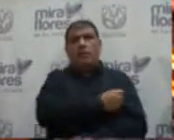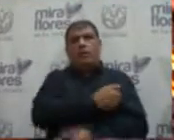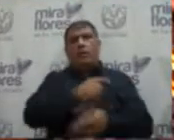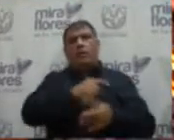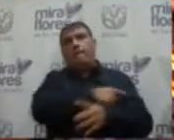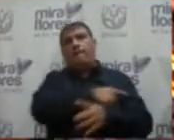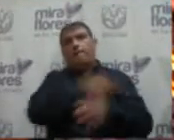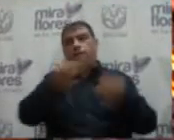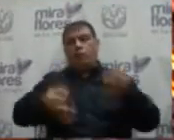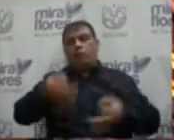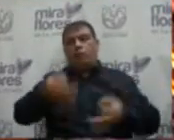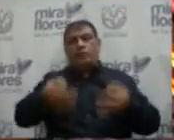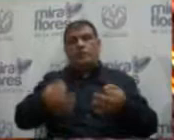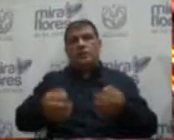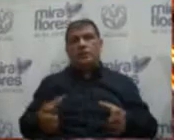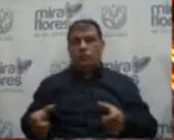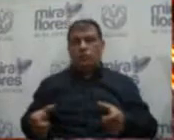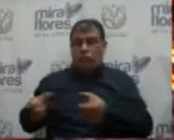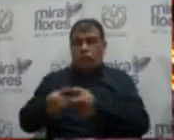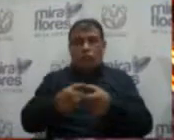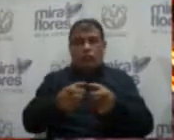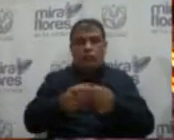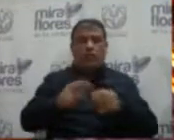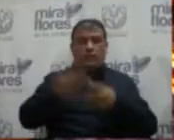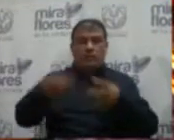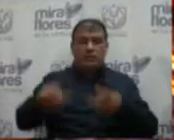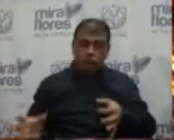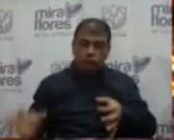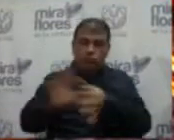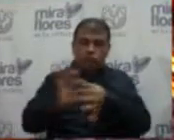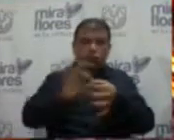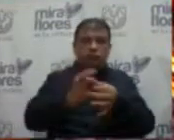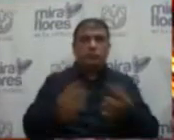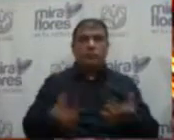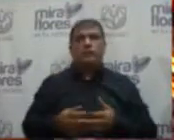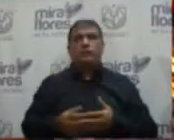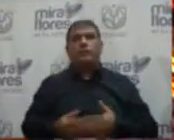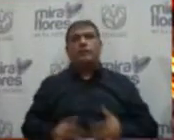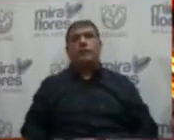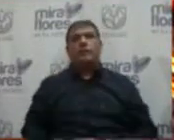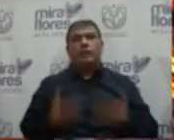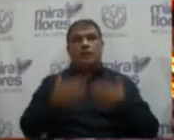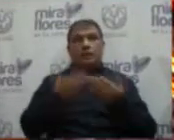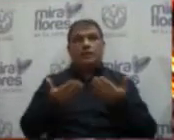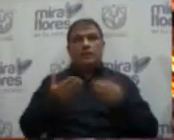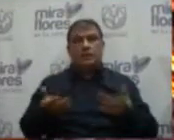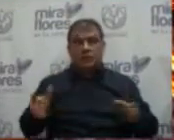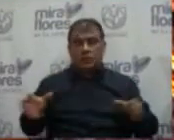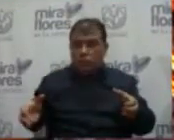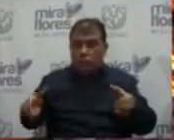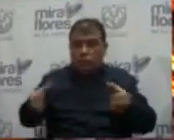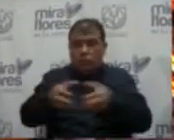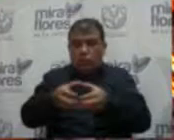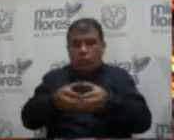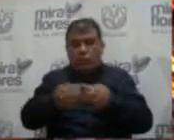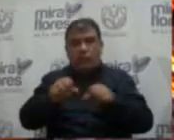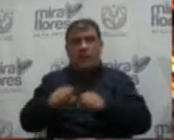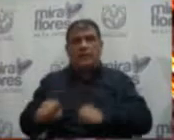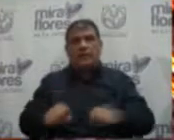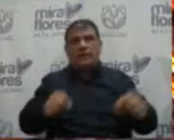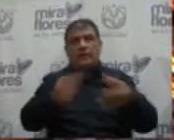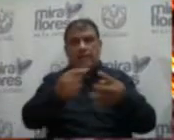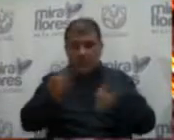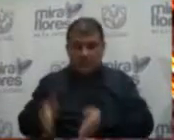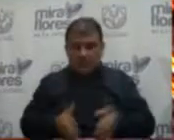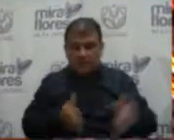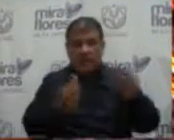juntas vecinales, entre otros agentes de importancia. Gracias a este conjunto de estrategias, a